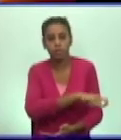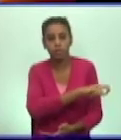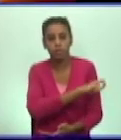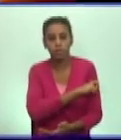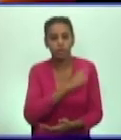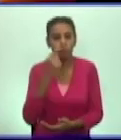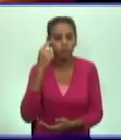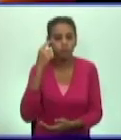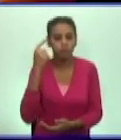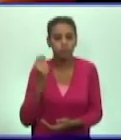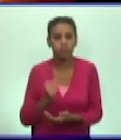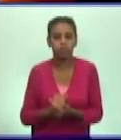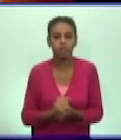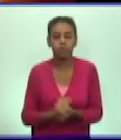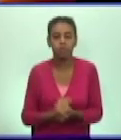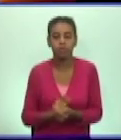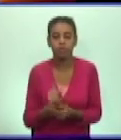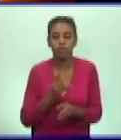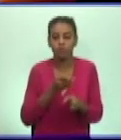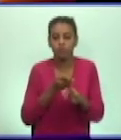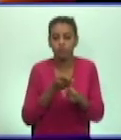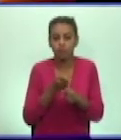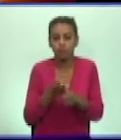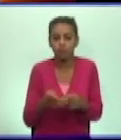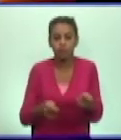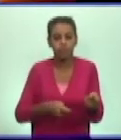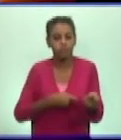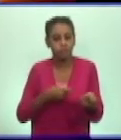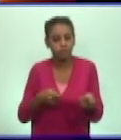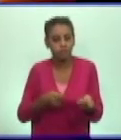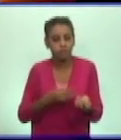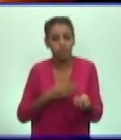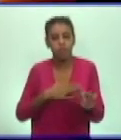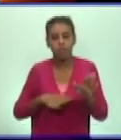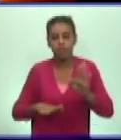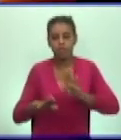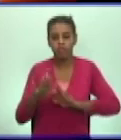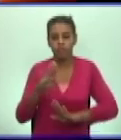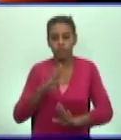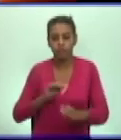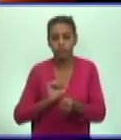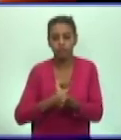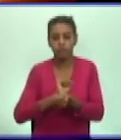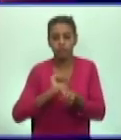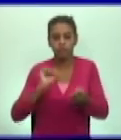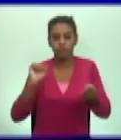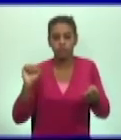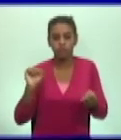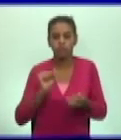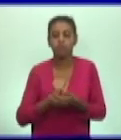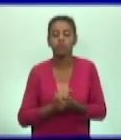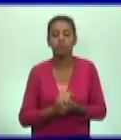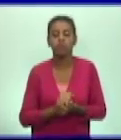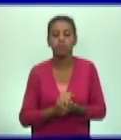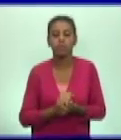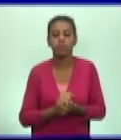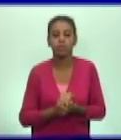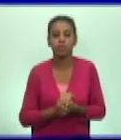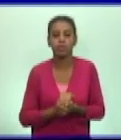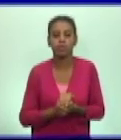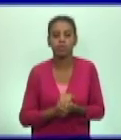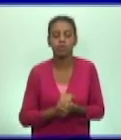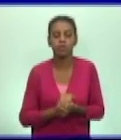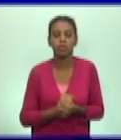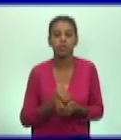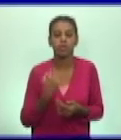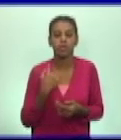cejaran en la lucha, sino que continuaran defendiendo esa independencia nacional. Por tanto, Estados Unidos en 1973 se